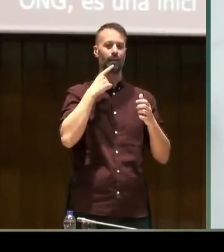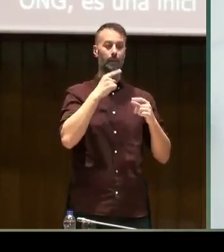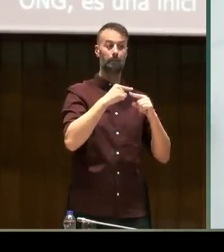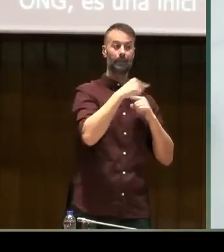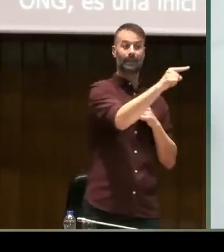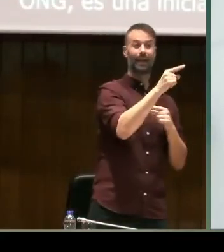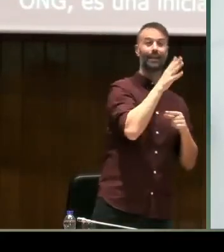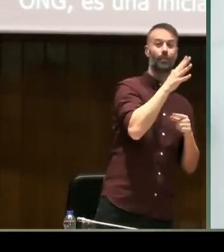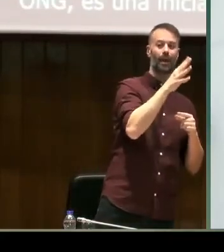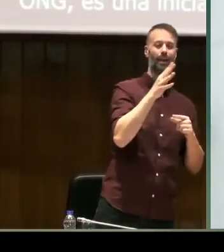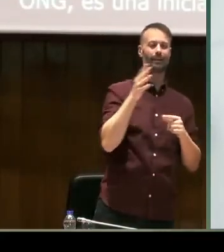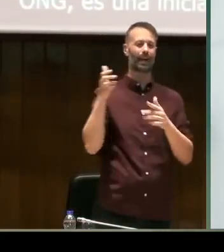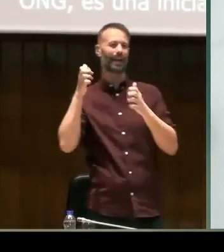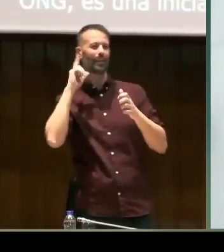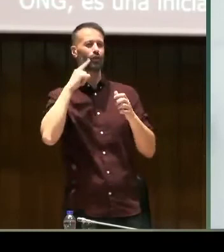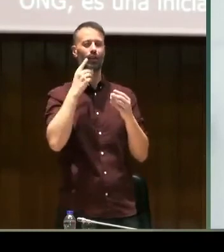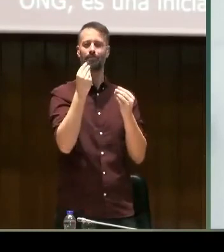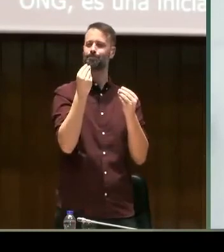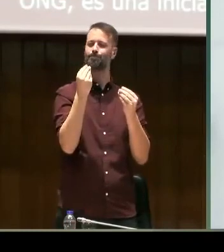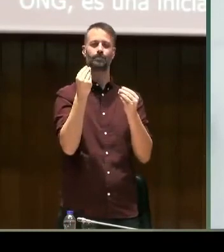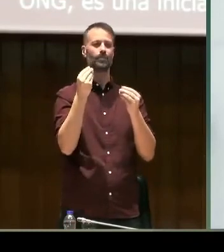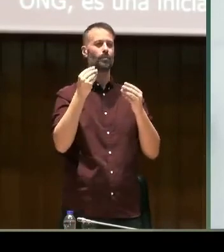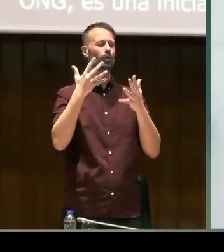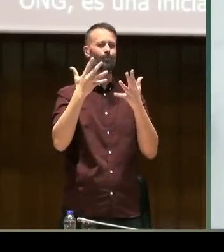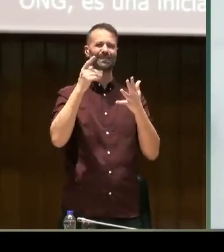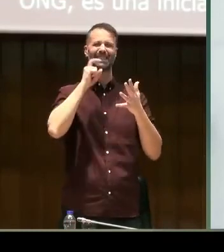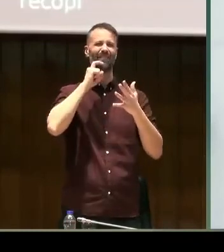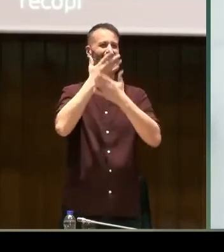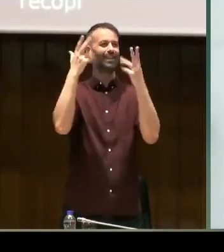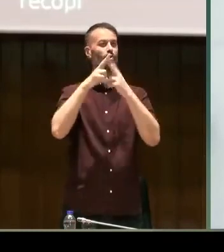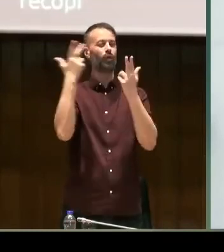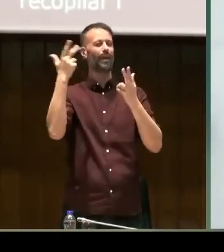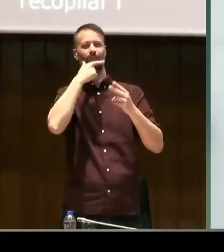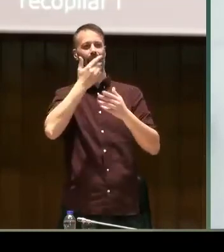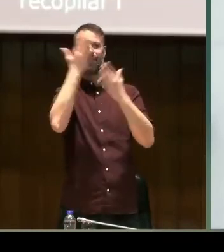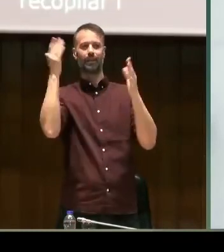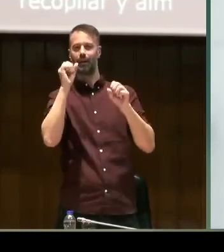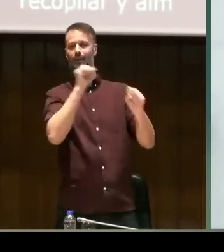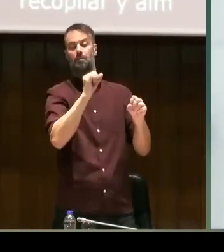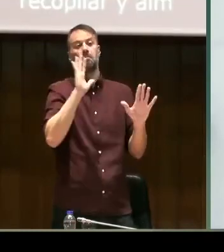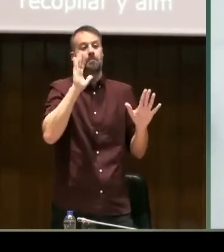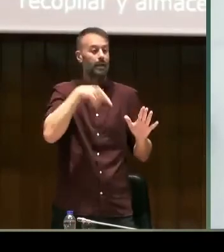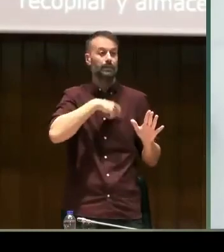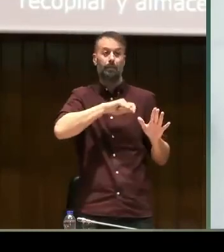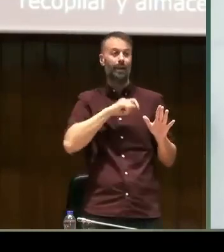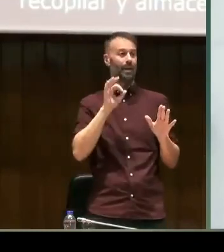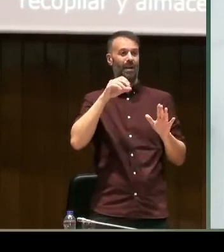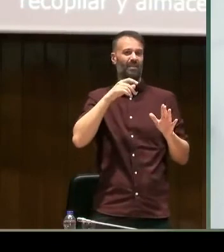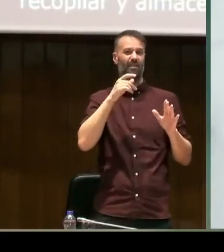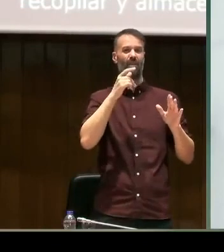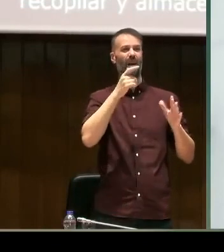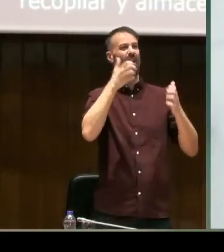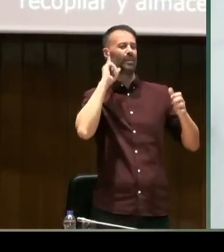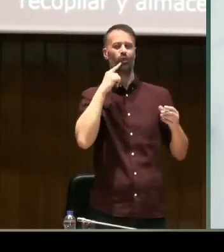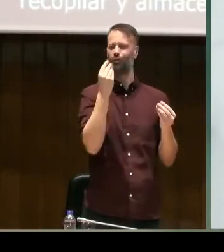traducción del deaf gain, que literalmente sería traducido al español como ganancia sorda, pero que